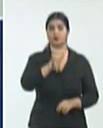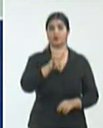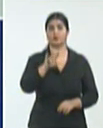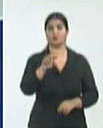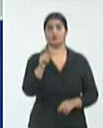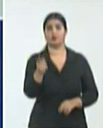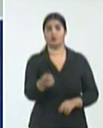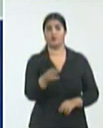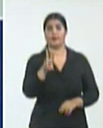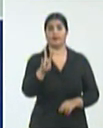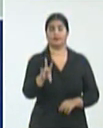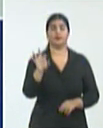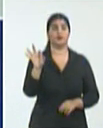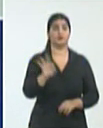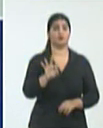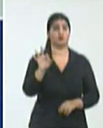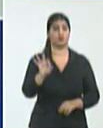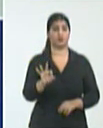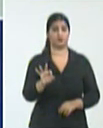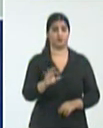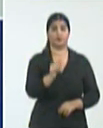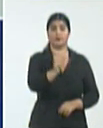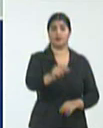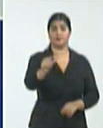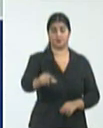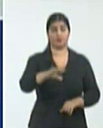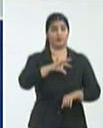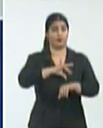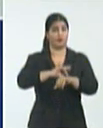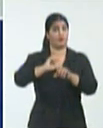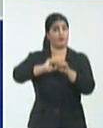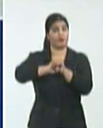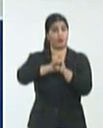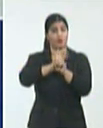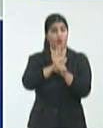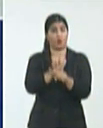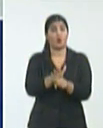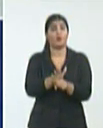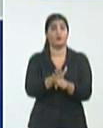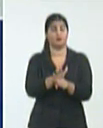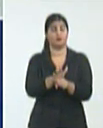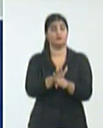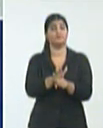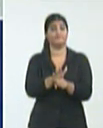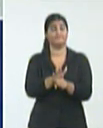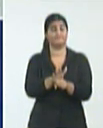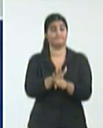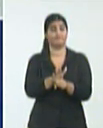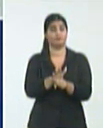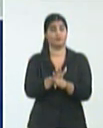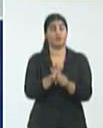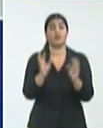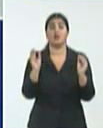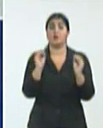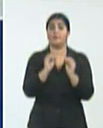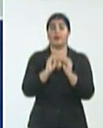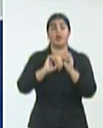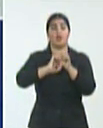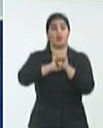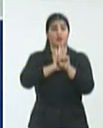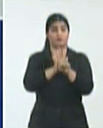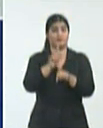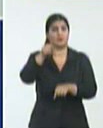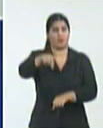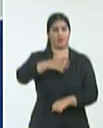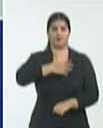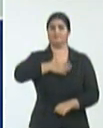99,3% de los casos diagnosticados pues han sido consecuencia de la transmisión autóctona en el